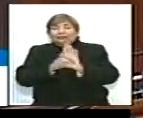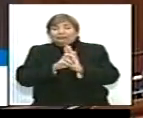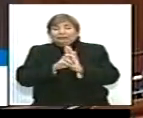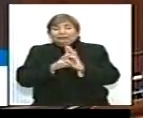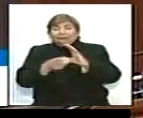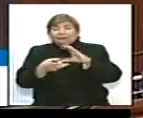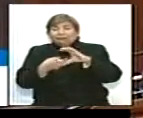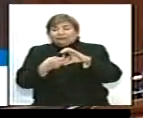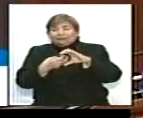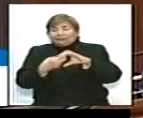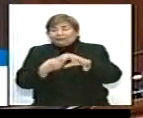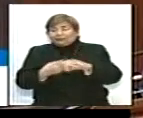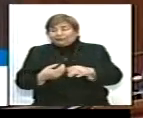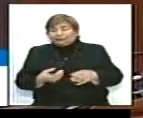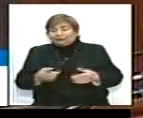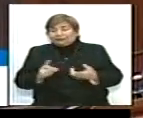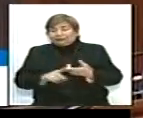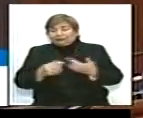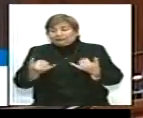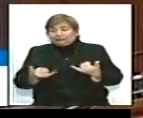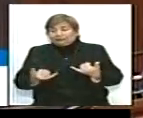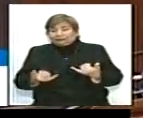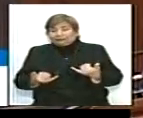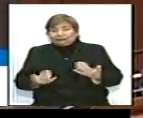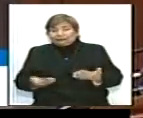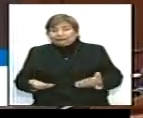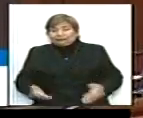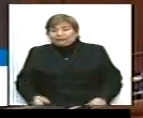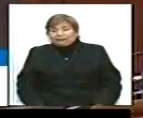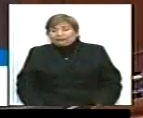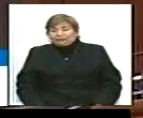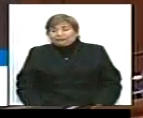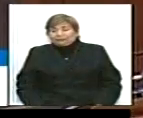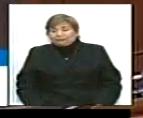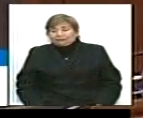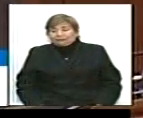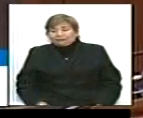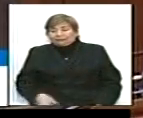minero. Y hasta el día de hoy,